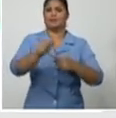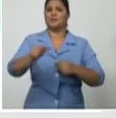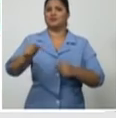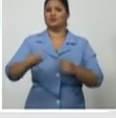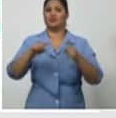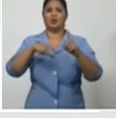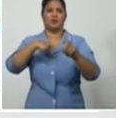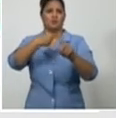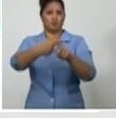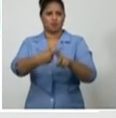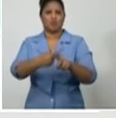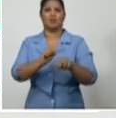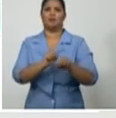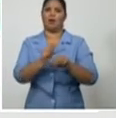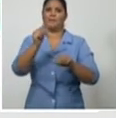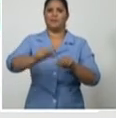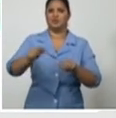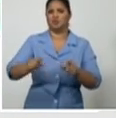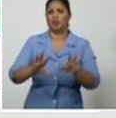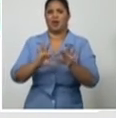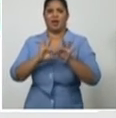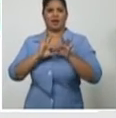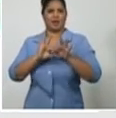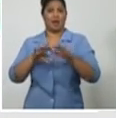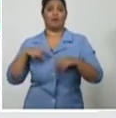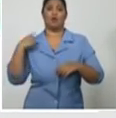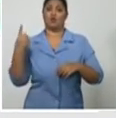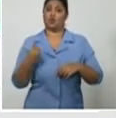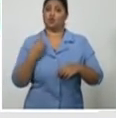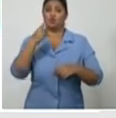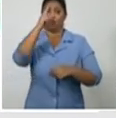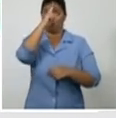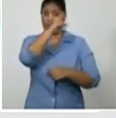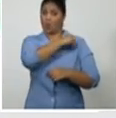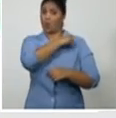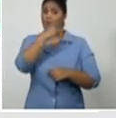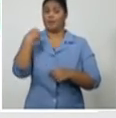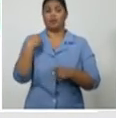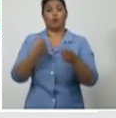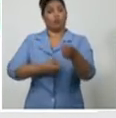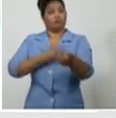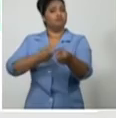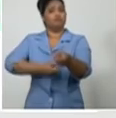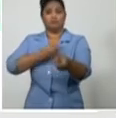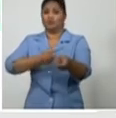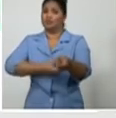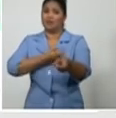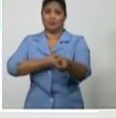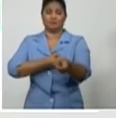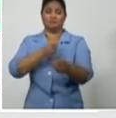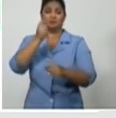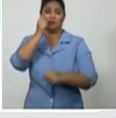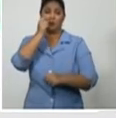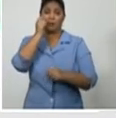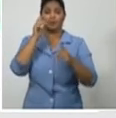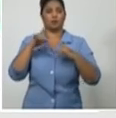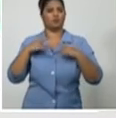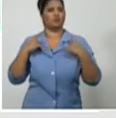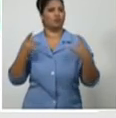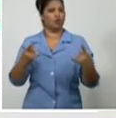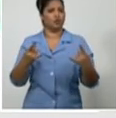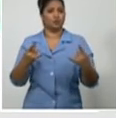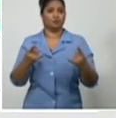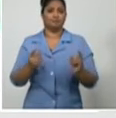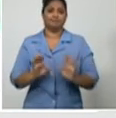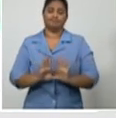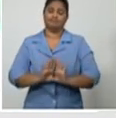paciente fallece y fallece el paciente no pudiéndose reanimar con las maniobras